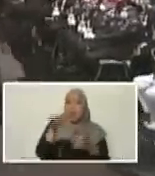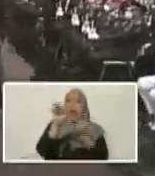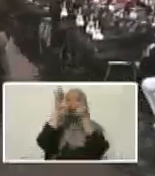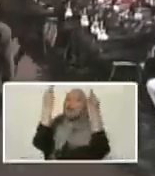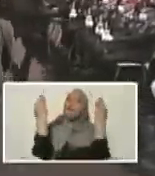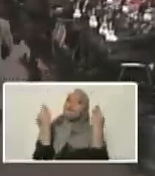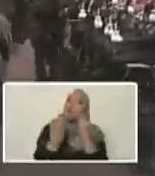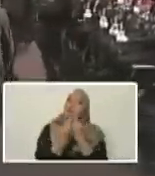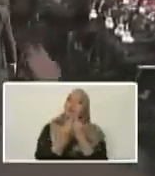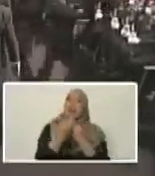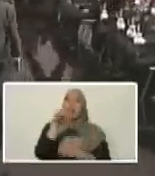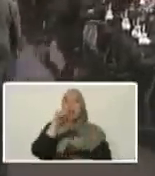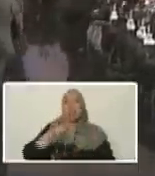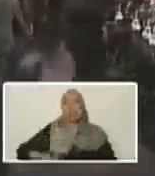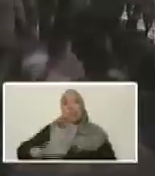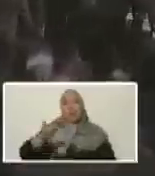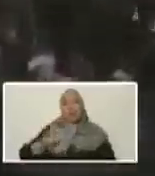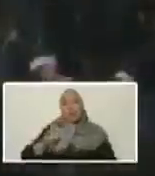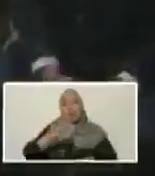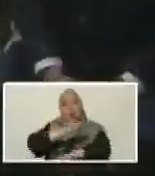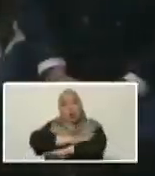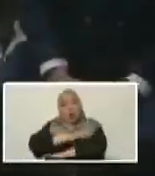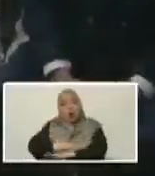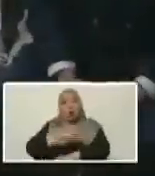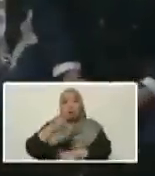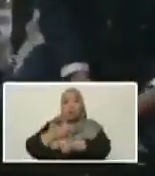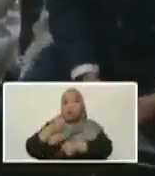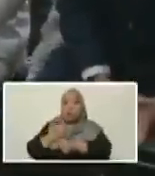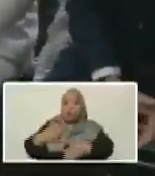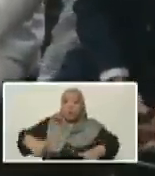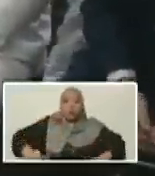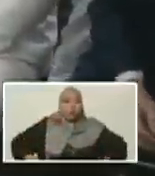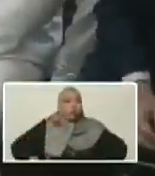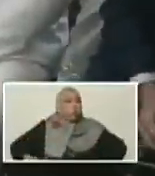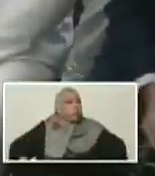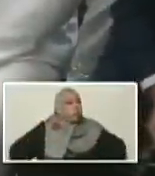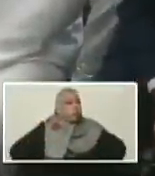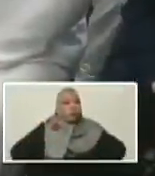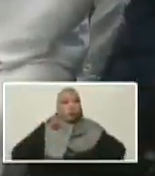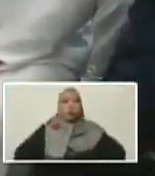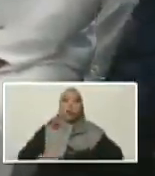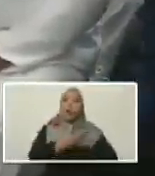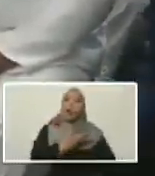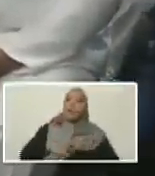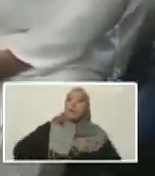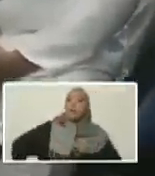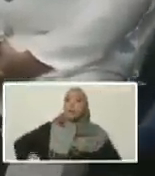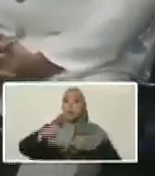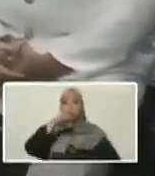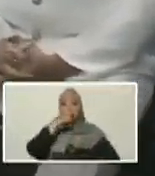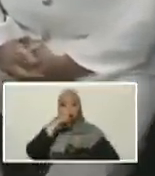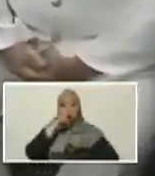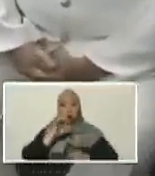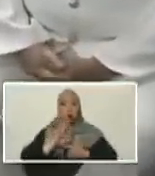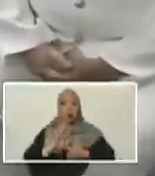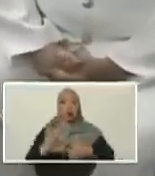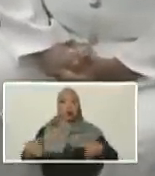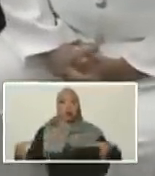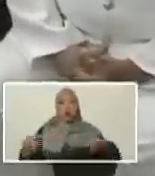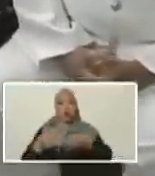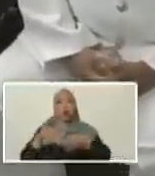familias. Es el reconocimiento a su entrega, trabajo, esfuerzo y sacrificio. El presidente Nicolás Maduro. Al grado de general de brigada